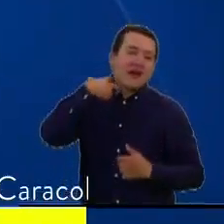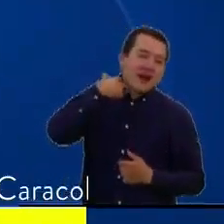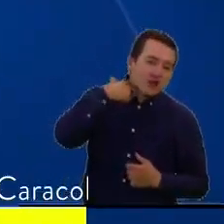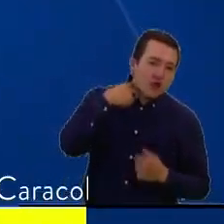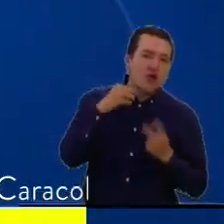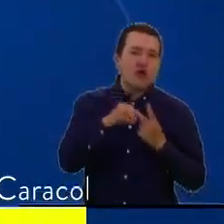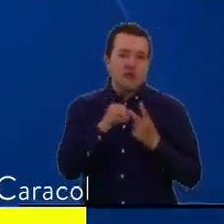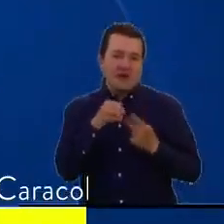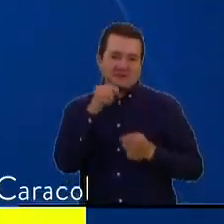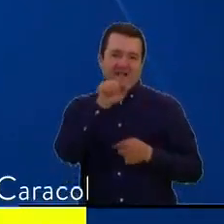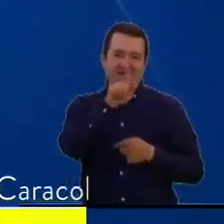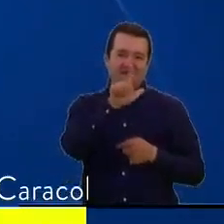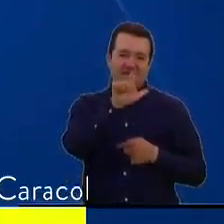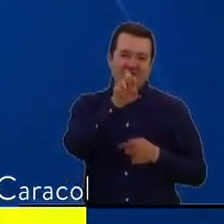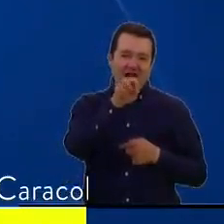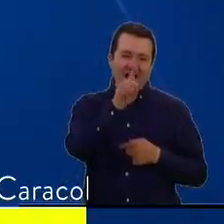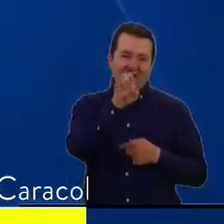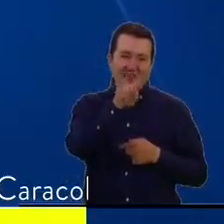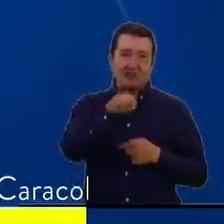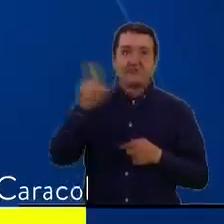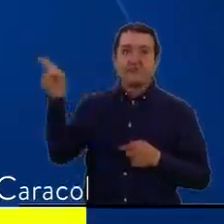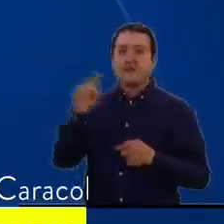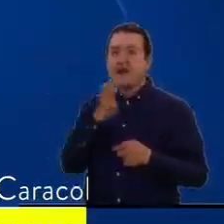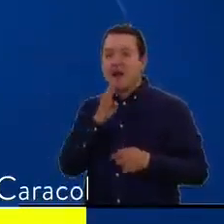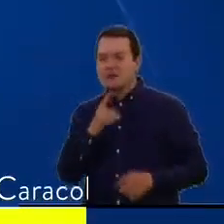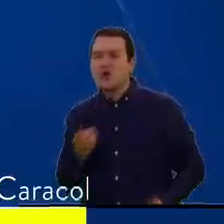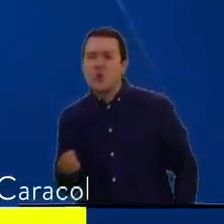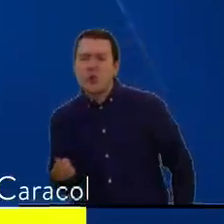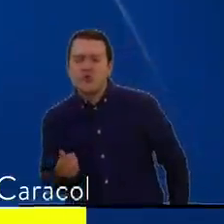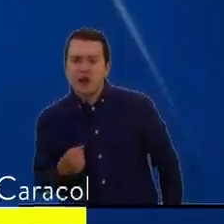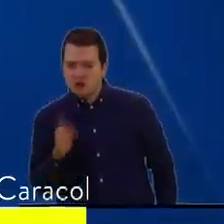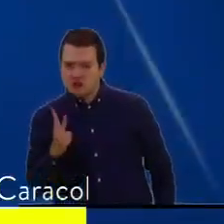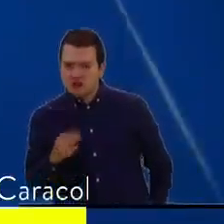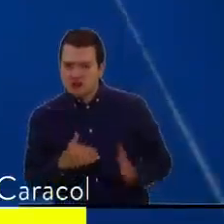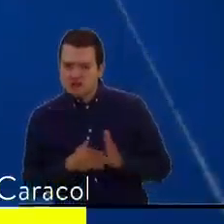dicho. ¿Dos luquitas?